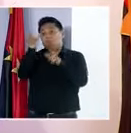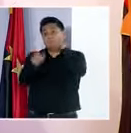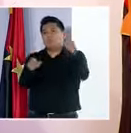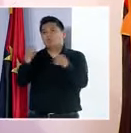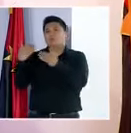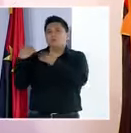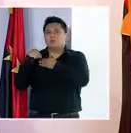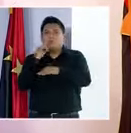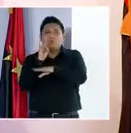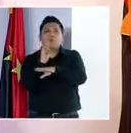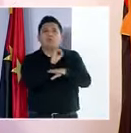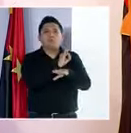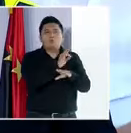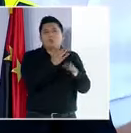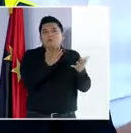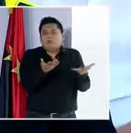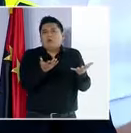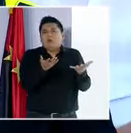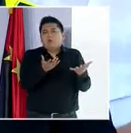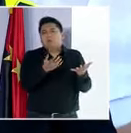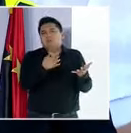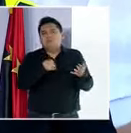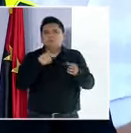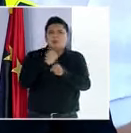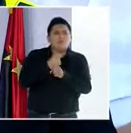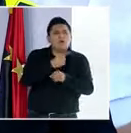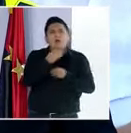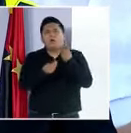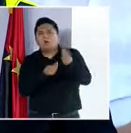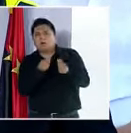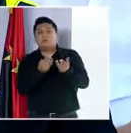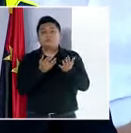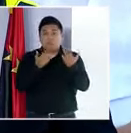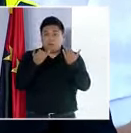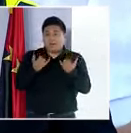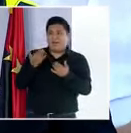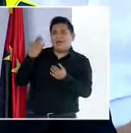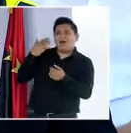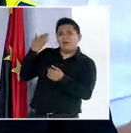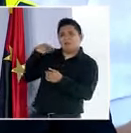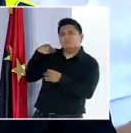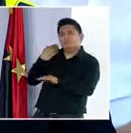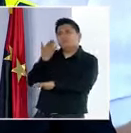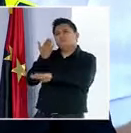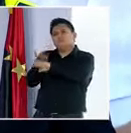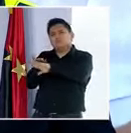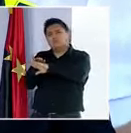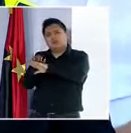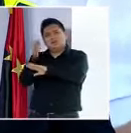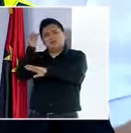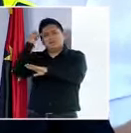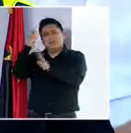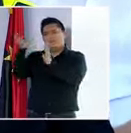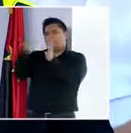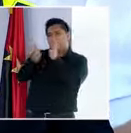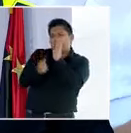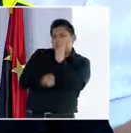permanente a la administración pública. En nuestra propuesta de gobierno le dijimos a los